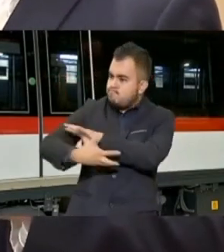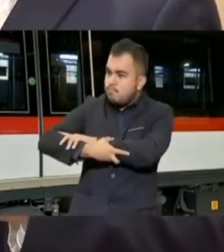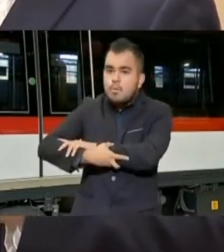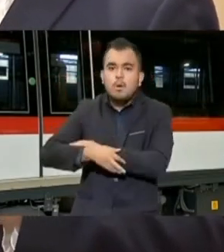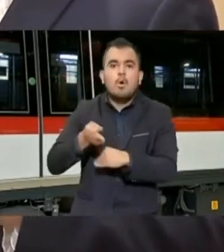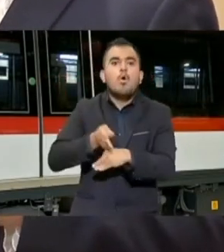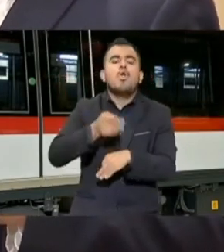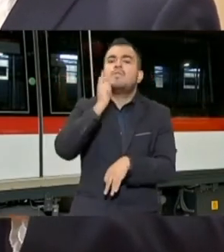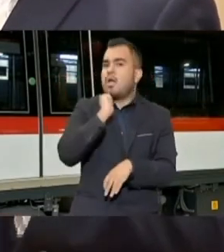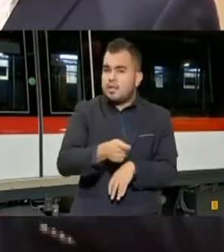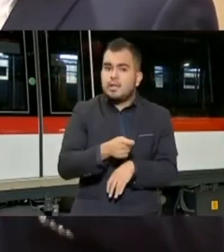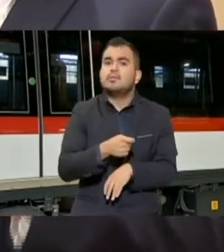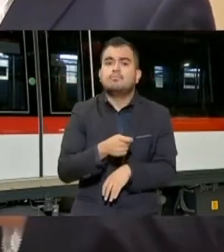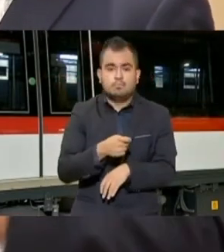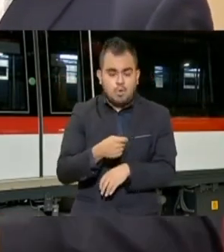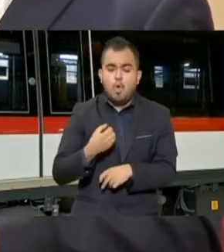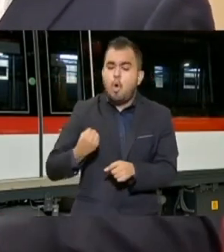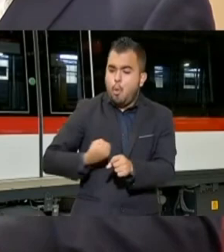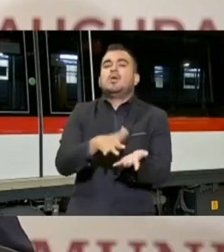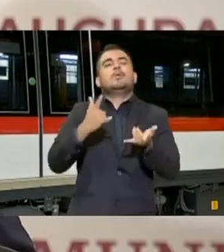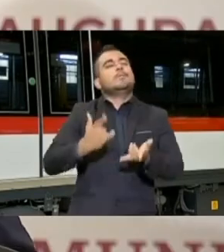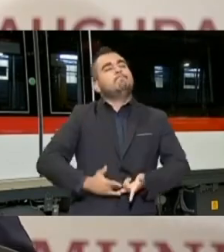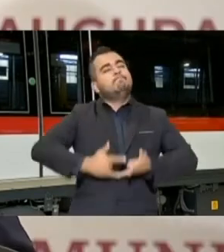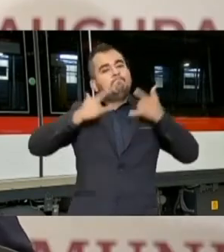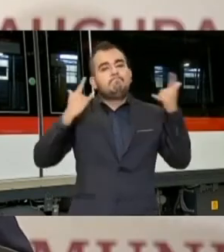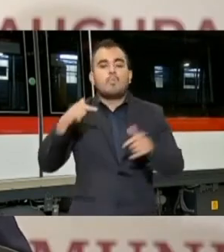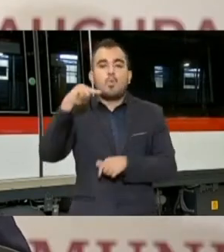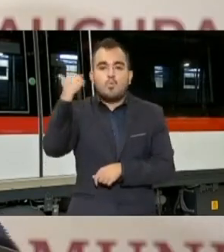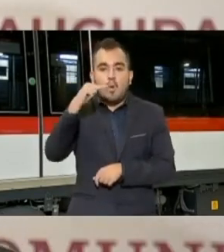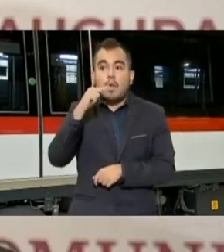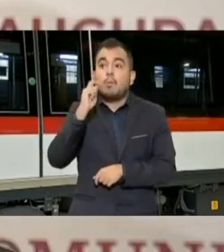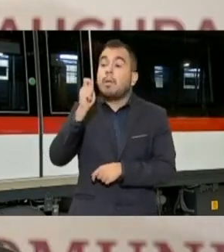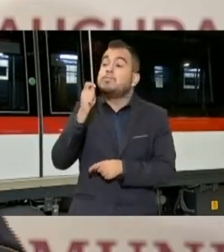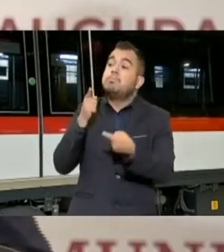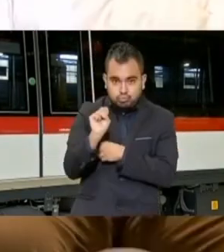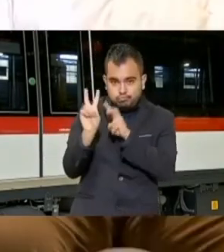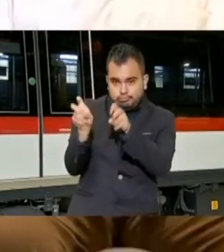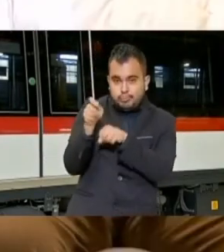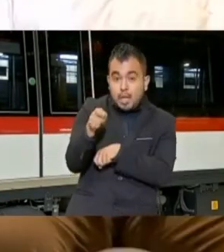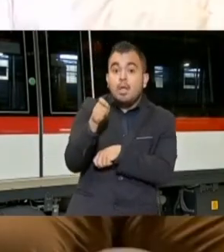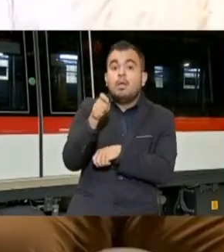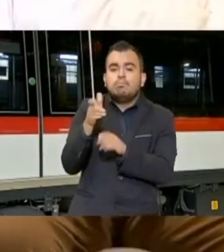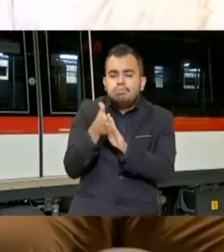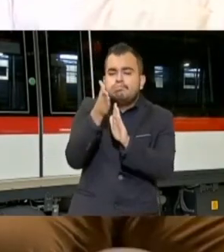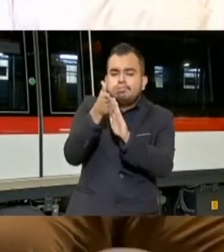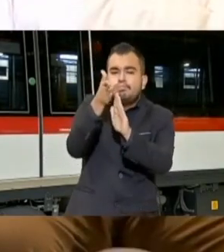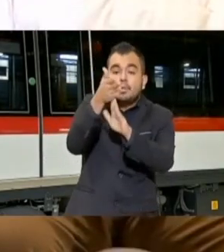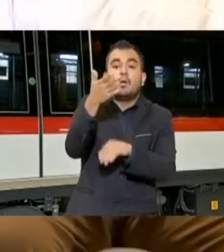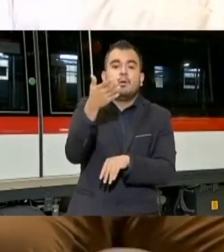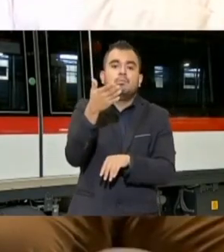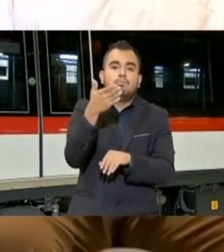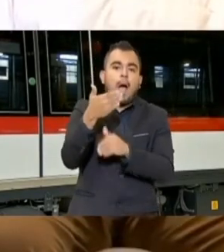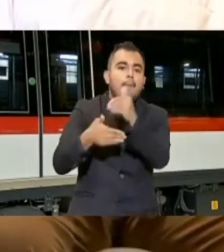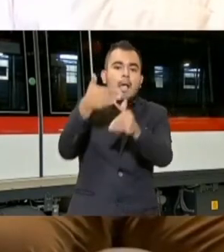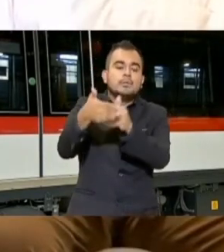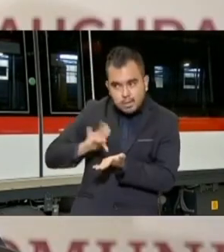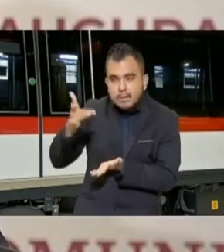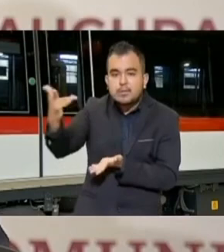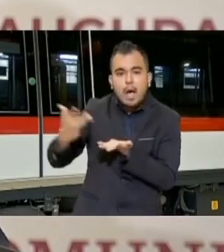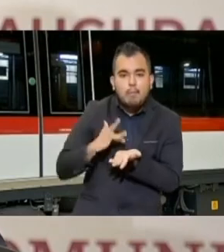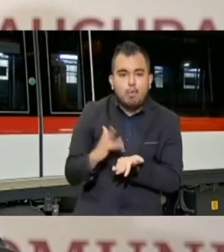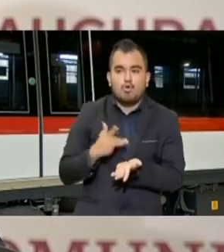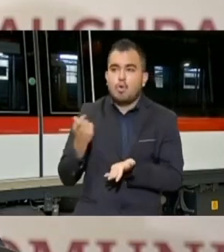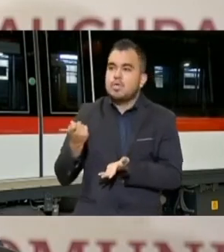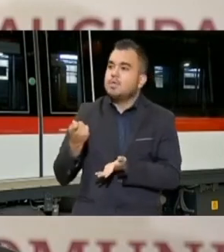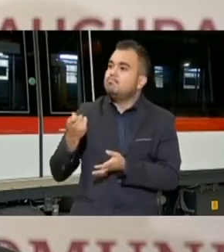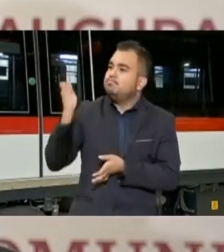oportunidad, con voluntad. Estamos aquí para agradecerle su apoyo y su solidaridad y para pedirle que ese siga siendo